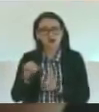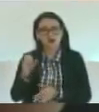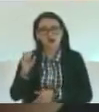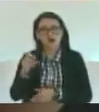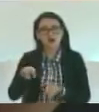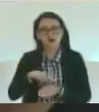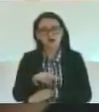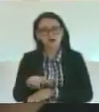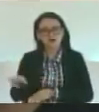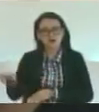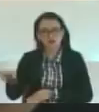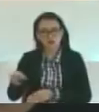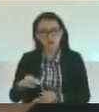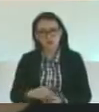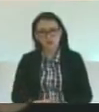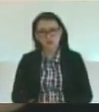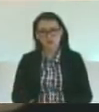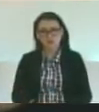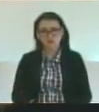y el Caroní,